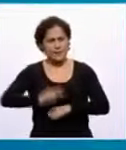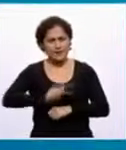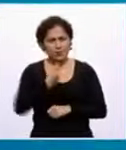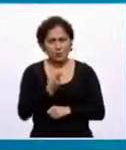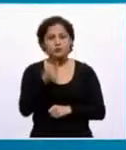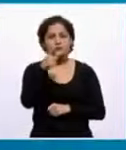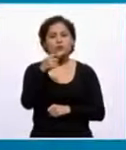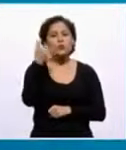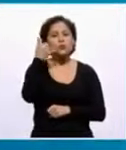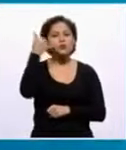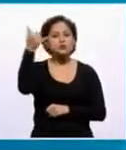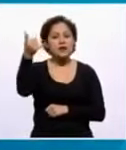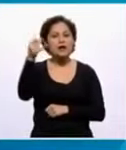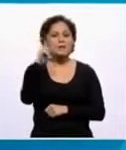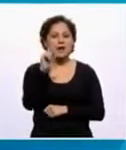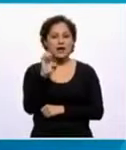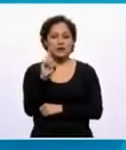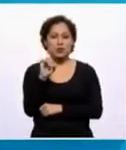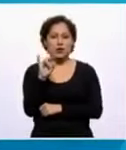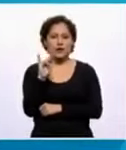al